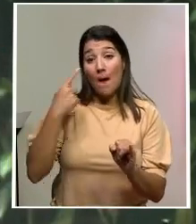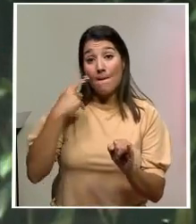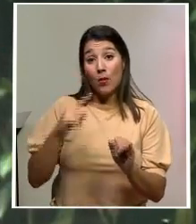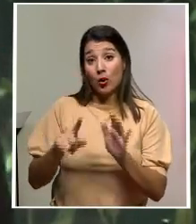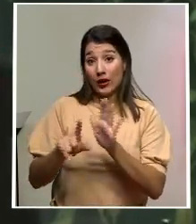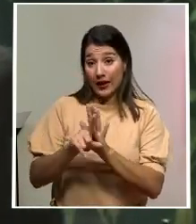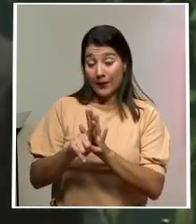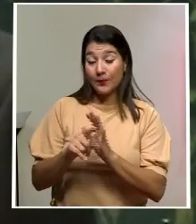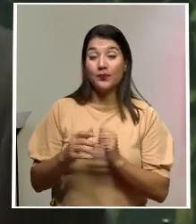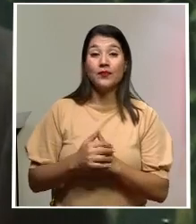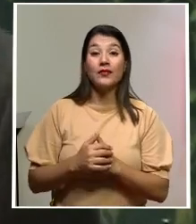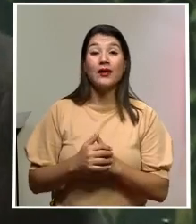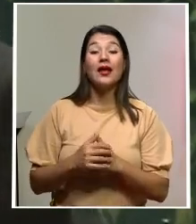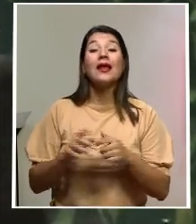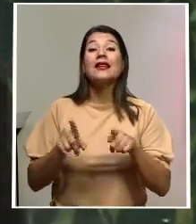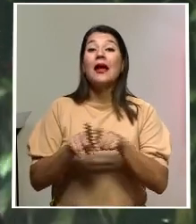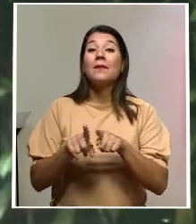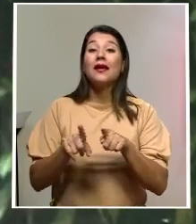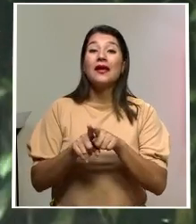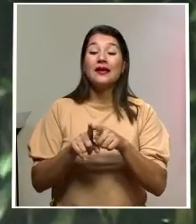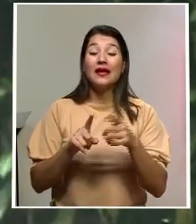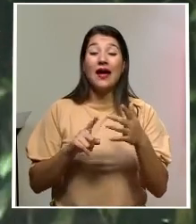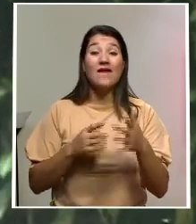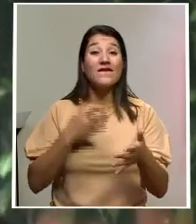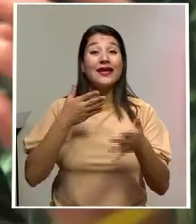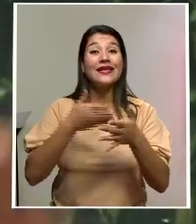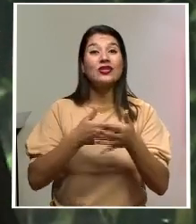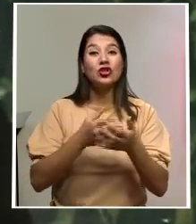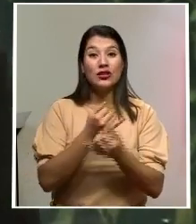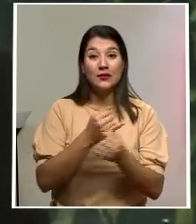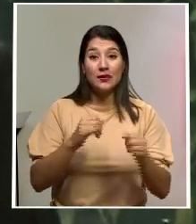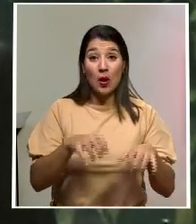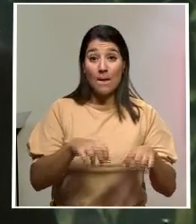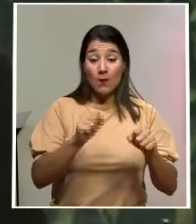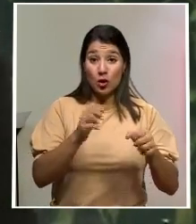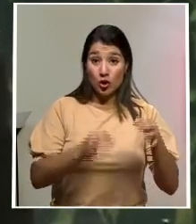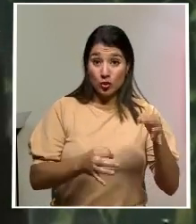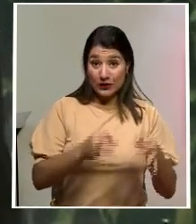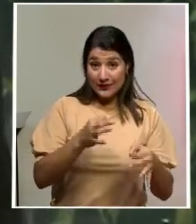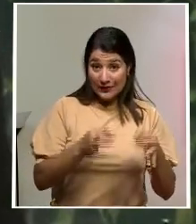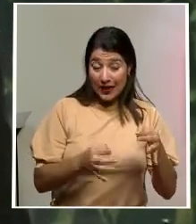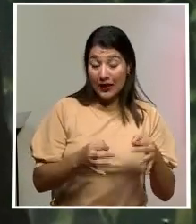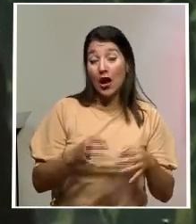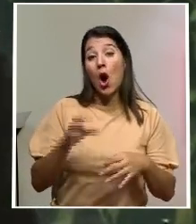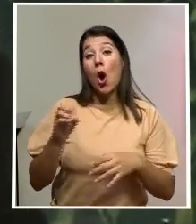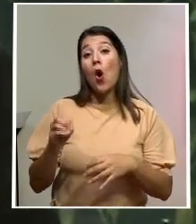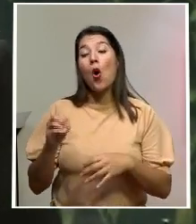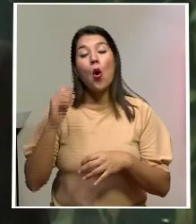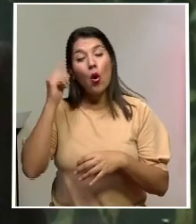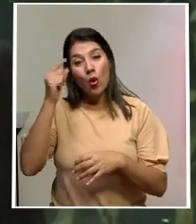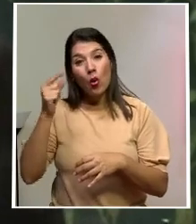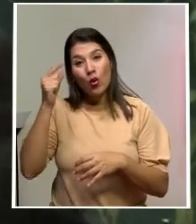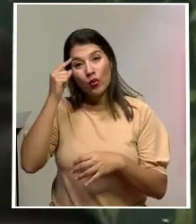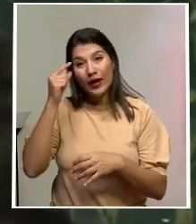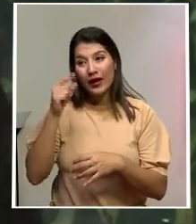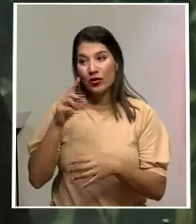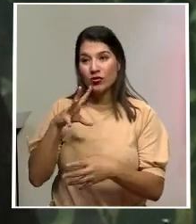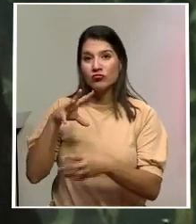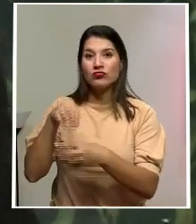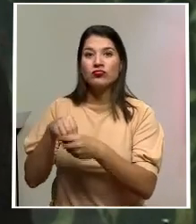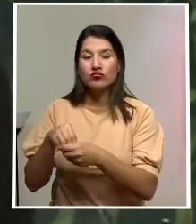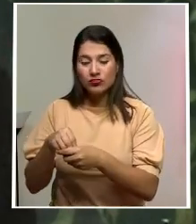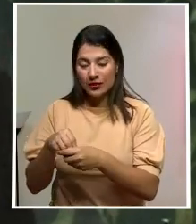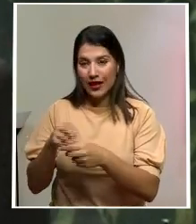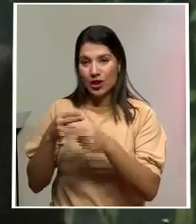el tema de la afectación a la independencia del Poder Judicial, la intromisión del Poder Ejecutivo en el nombramiento y la regulación de las